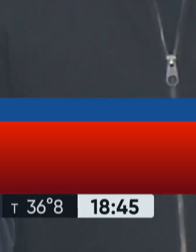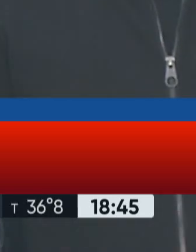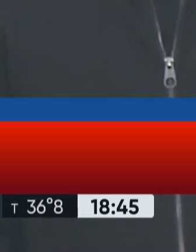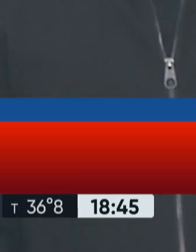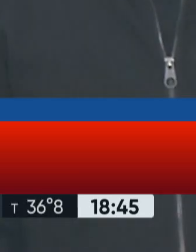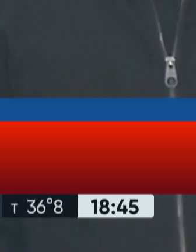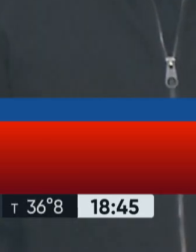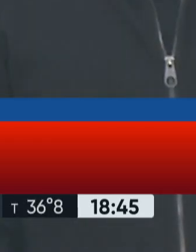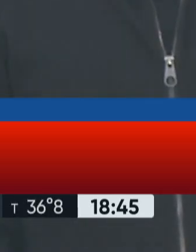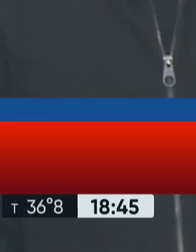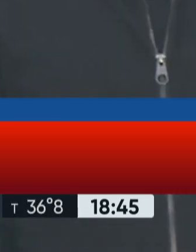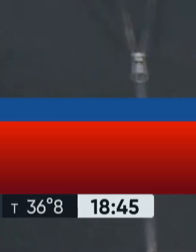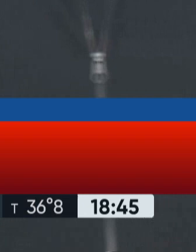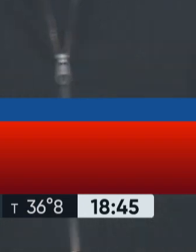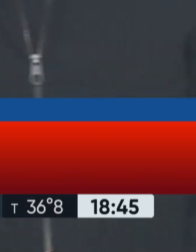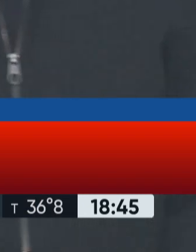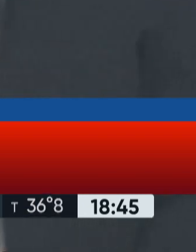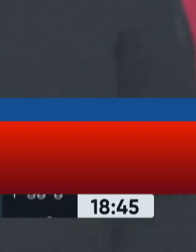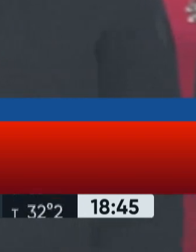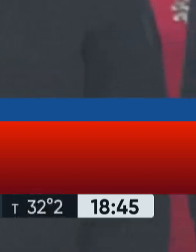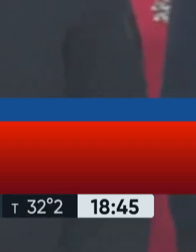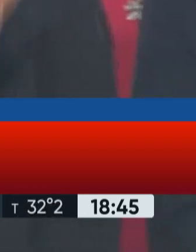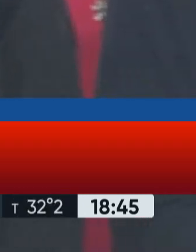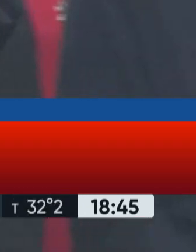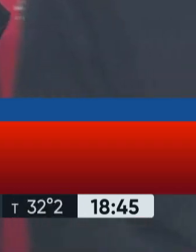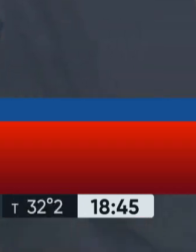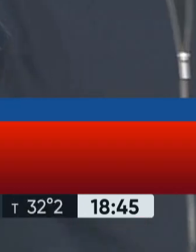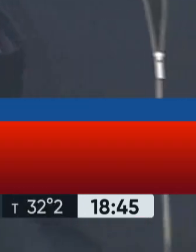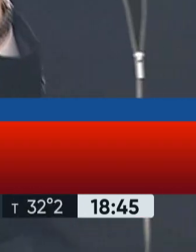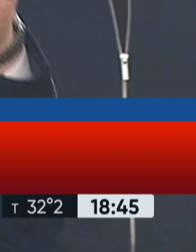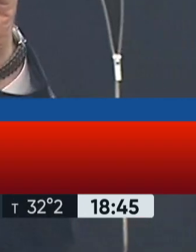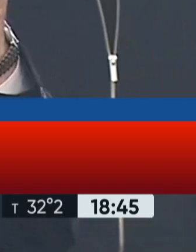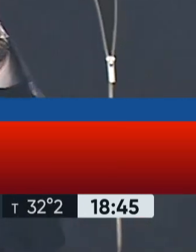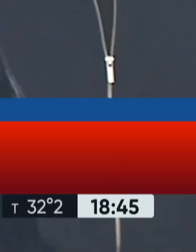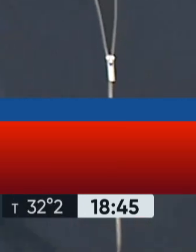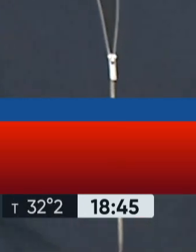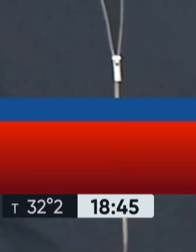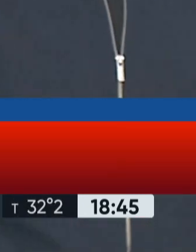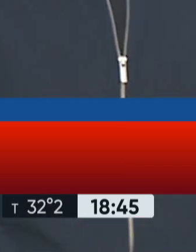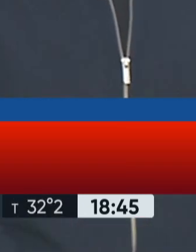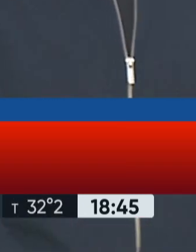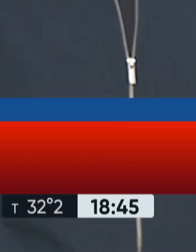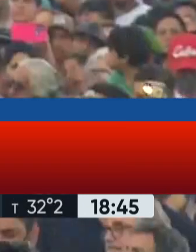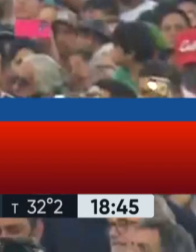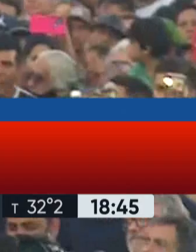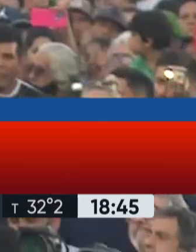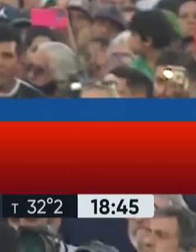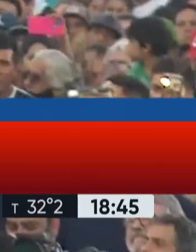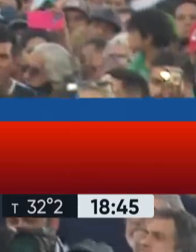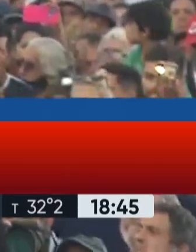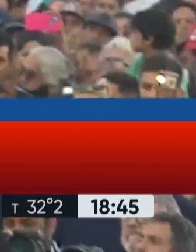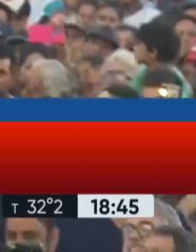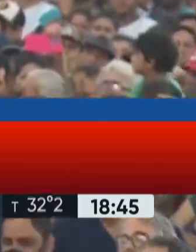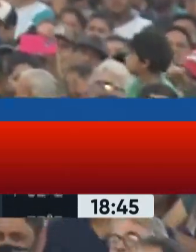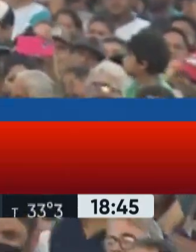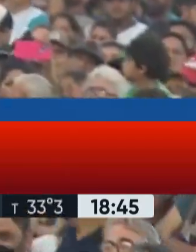Cristina decía, medio en broma y medio en serio, que teníamos, cuando Néstor ganó la elección,